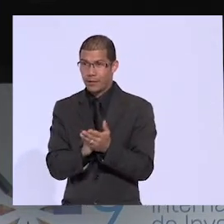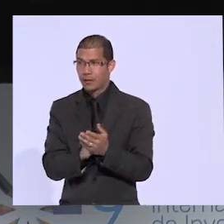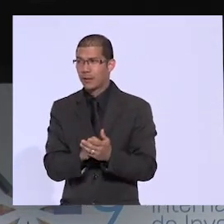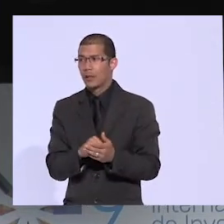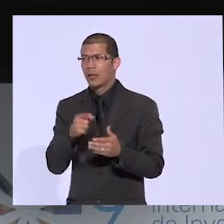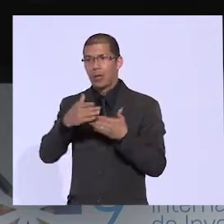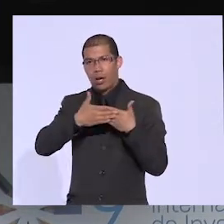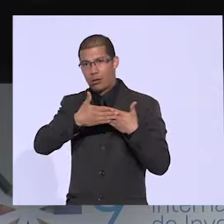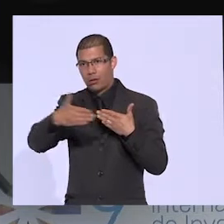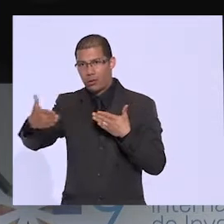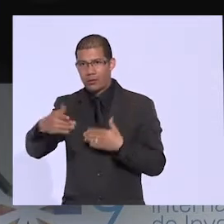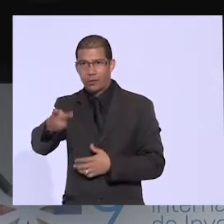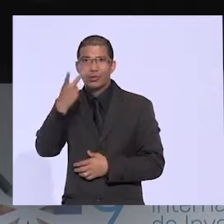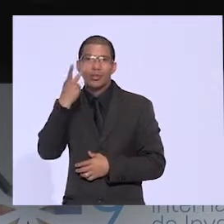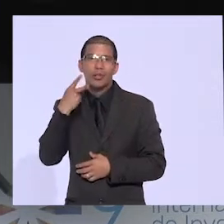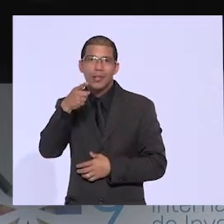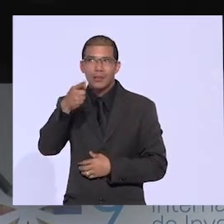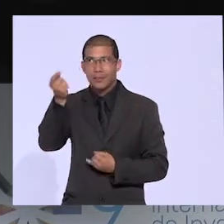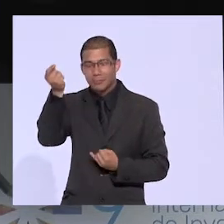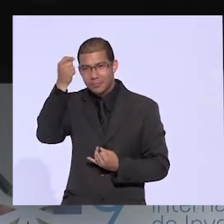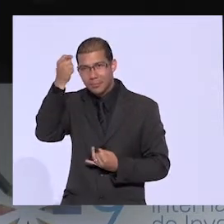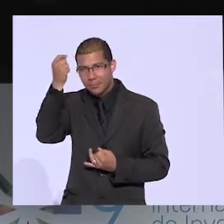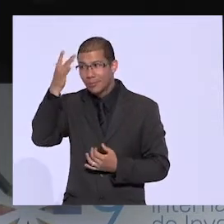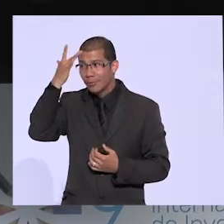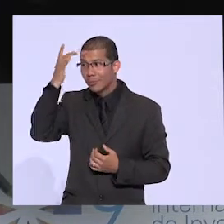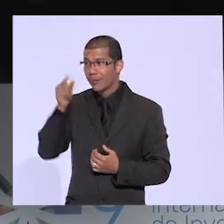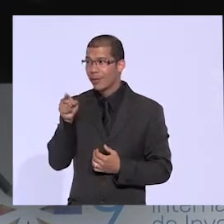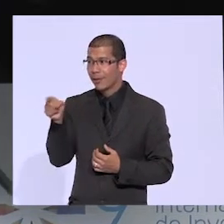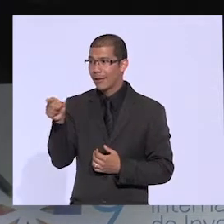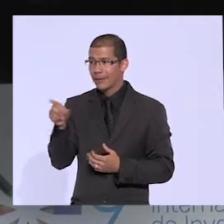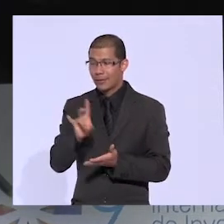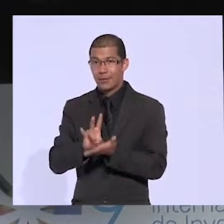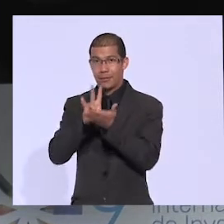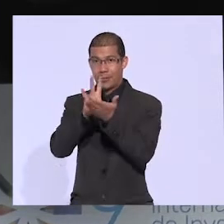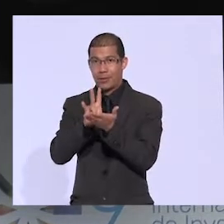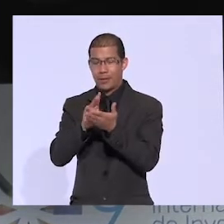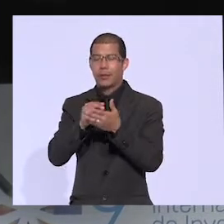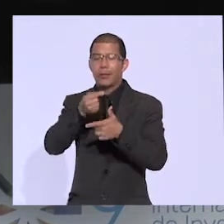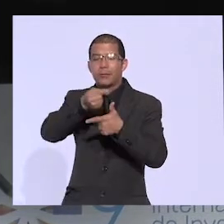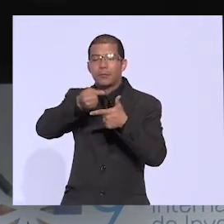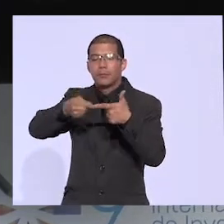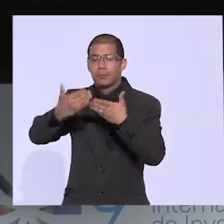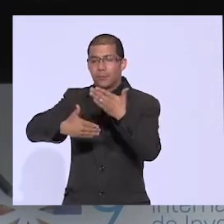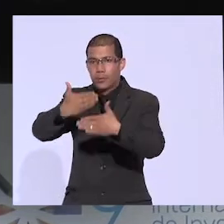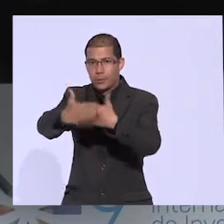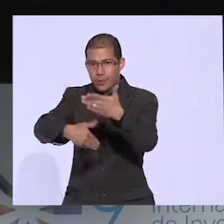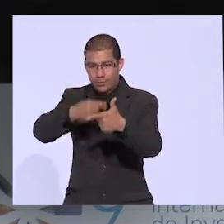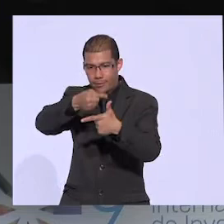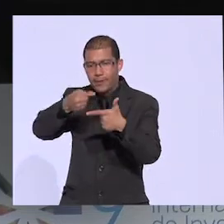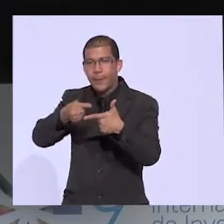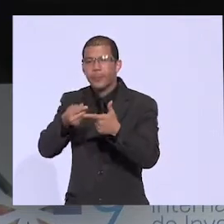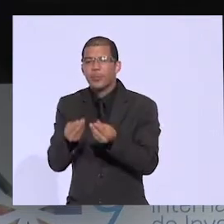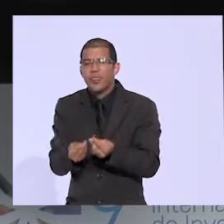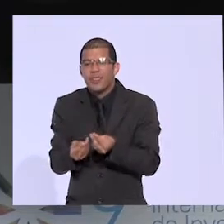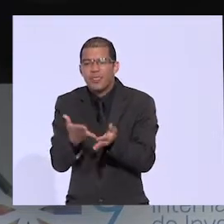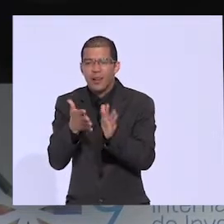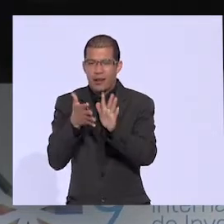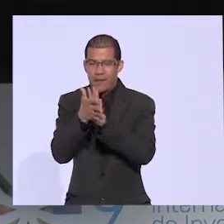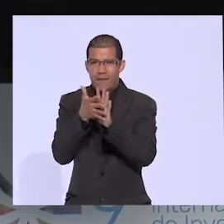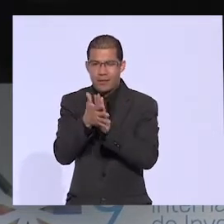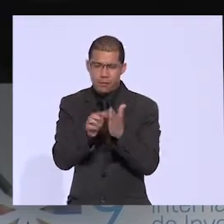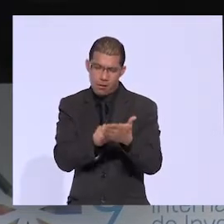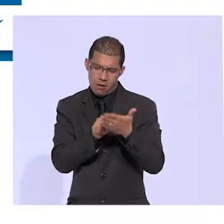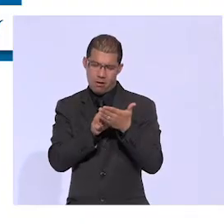aquí a dos días, porque la regresión múltiple es un procedimiento estadístico que es relativamente sencillo y que da información muy, muy fácil de